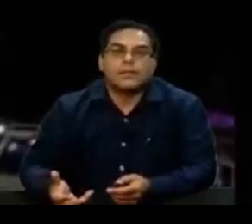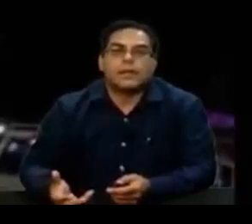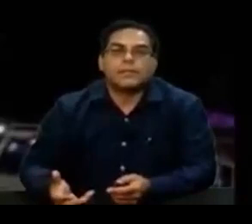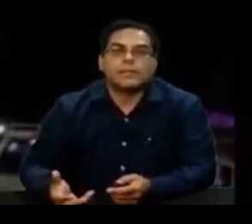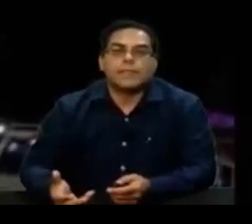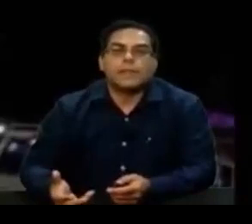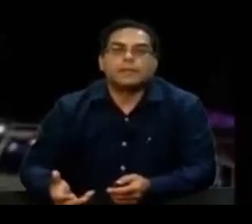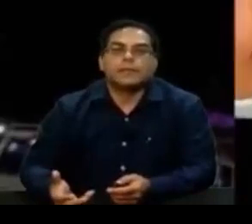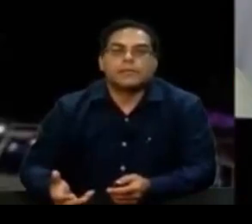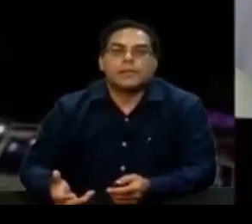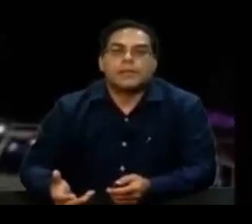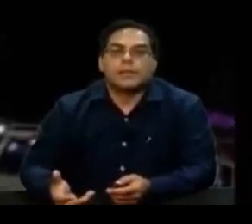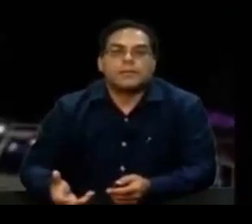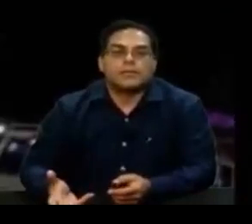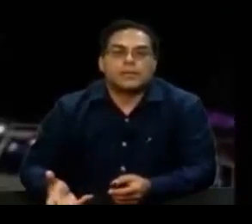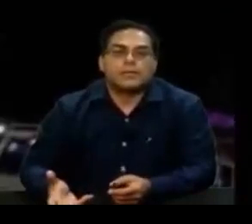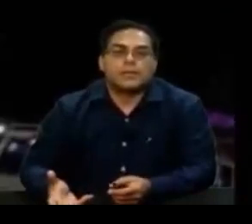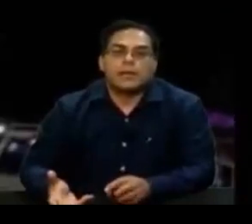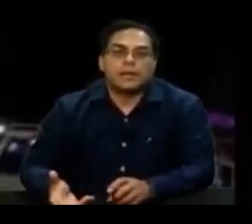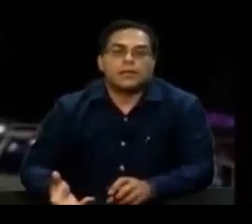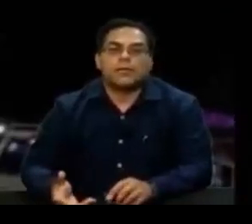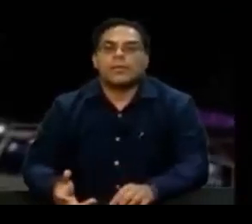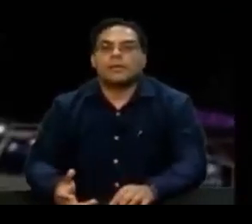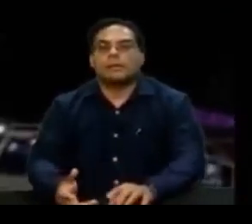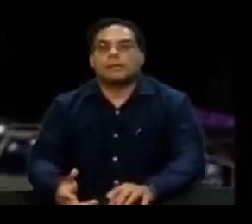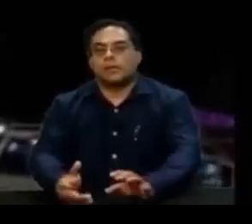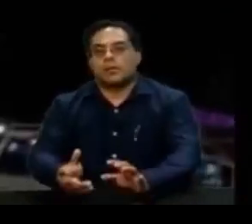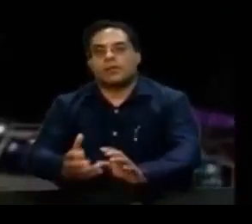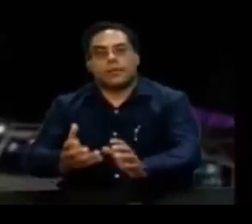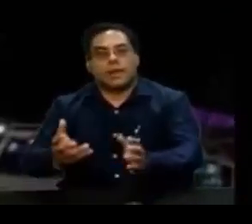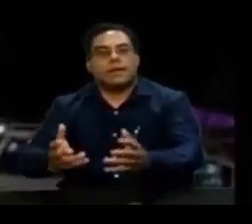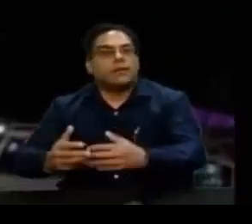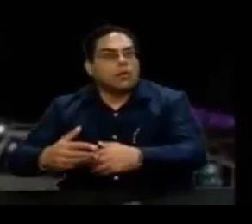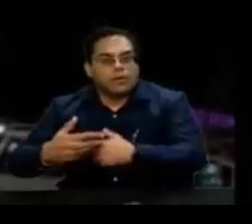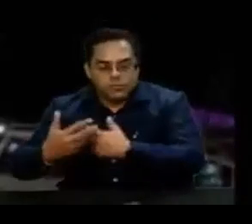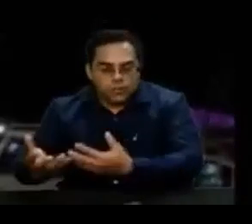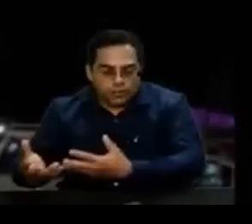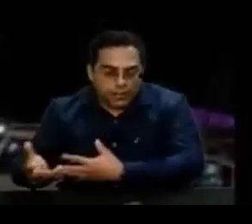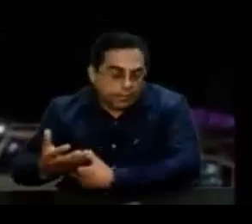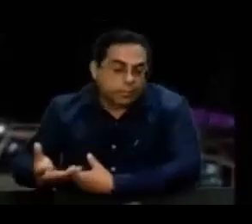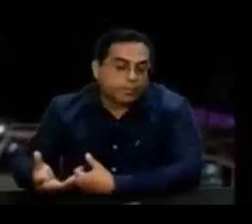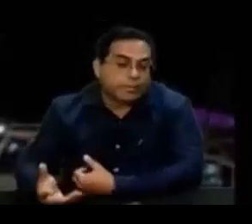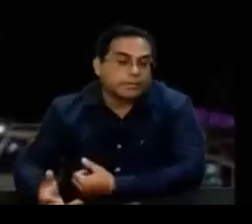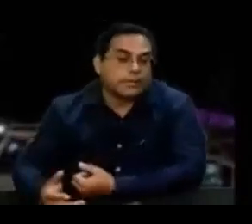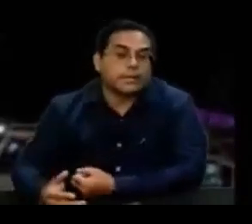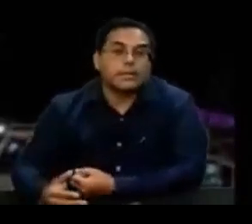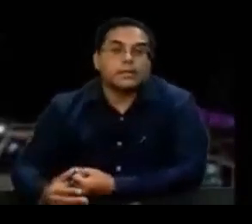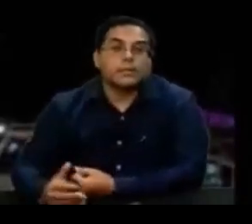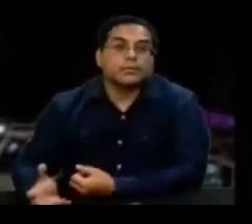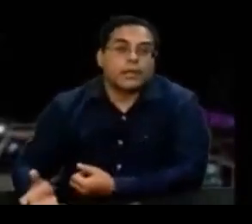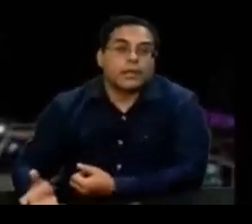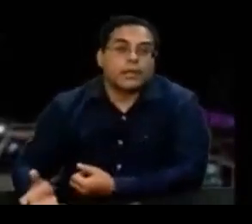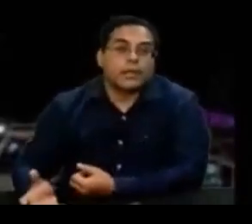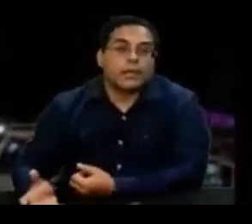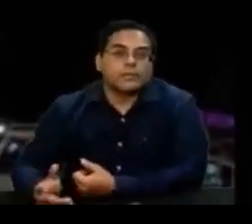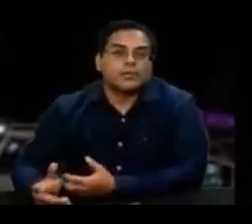Bien, entonces, si ustedes ven, lo que ven como abordaje no es un abordaje propiamente como